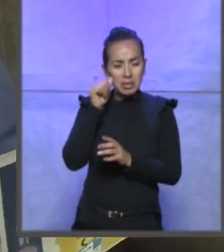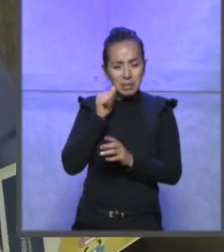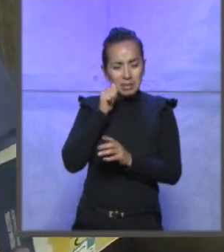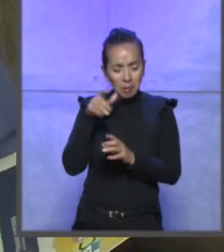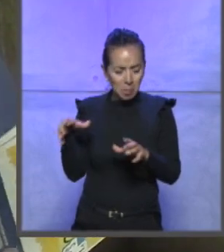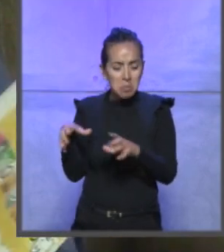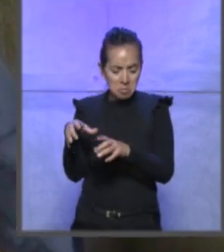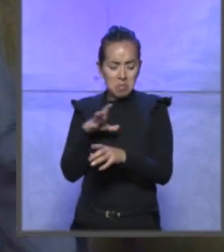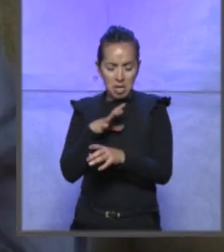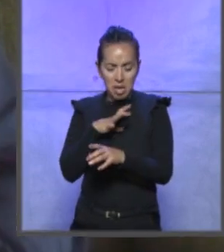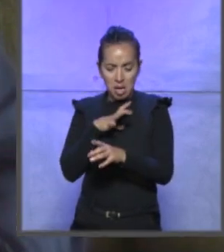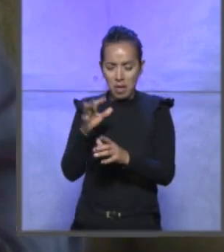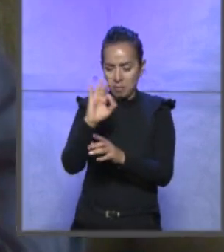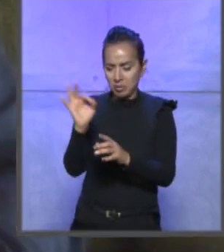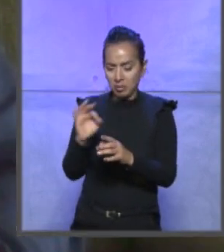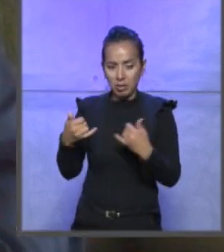el sector juvenil.